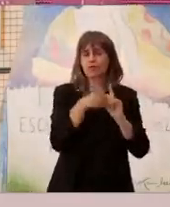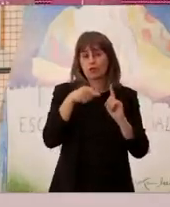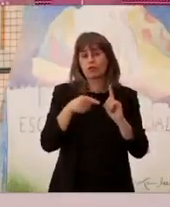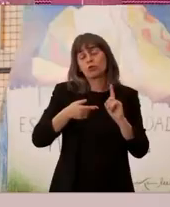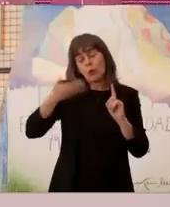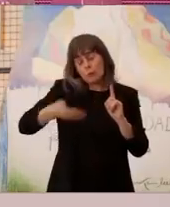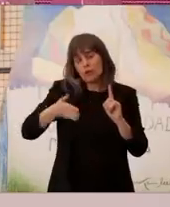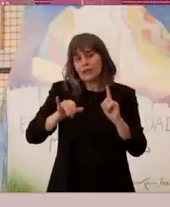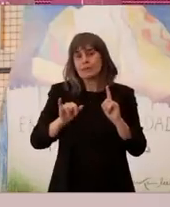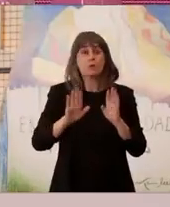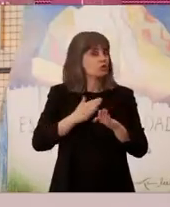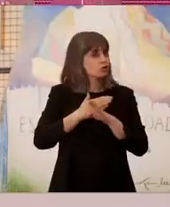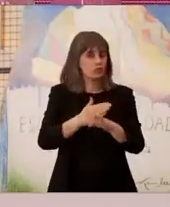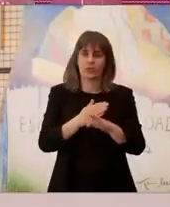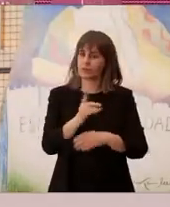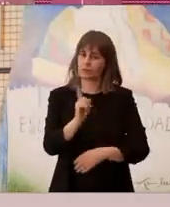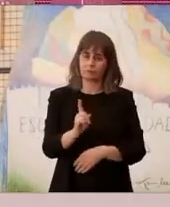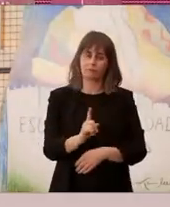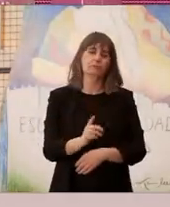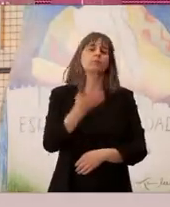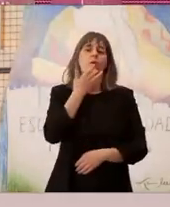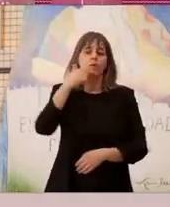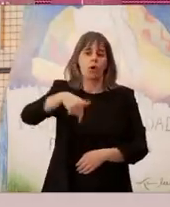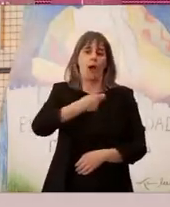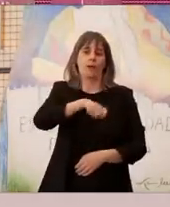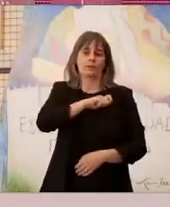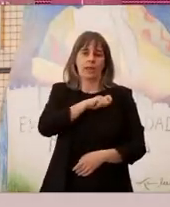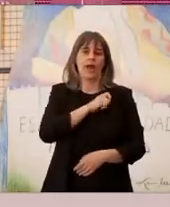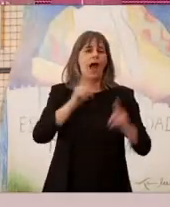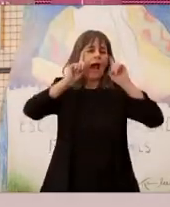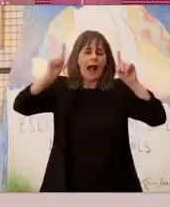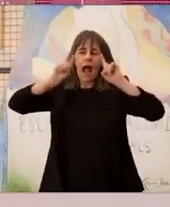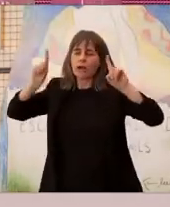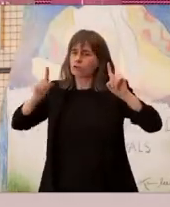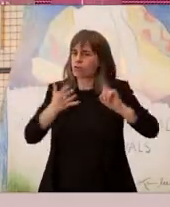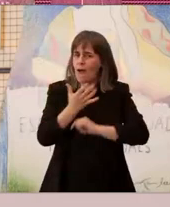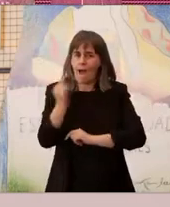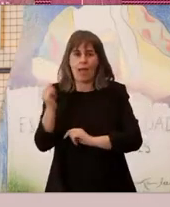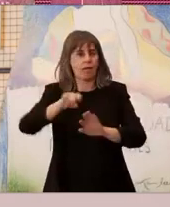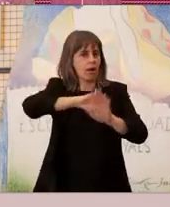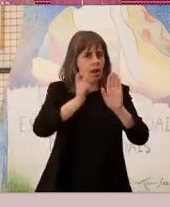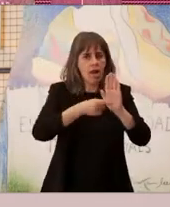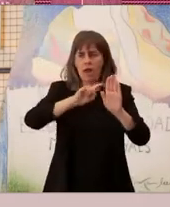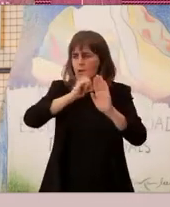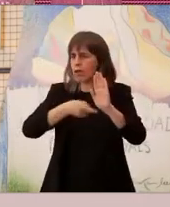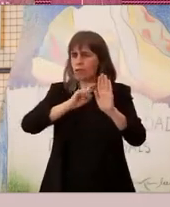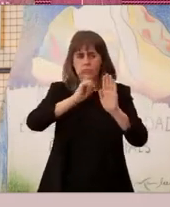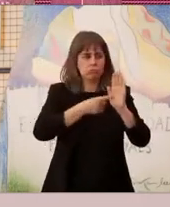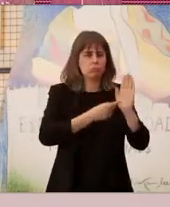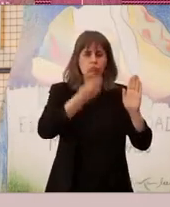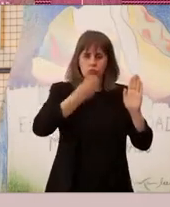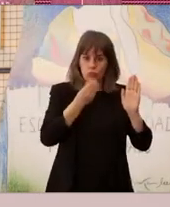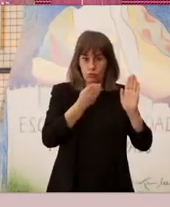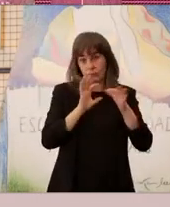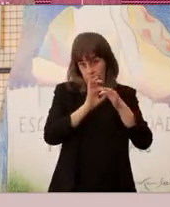Tenemos un montón de casos Incluso en España de leyes estupendas relativas al